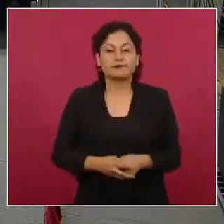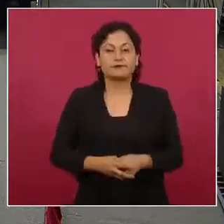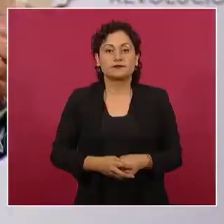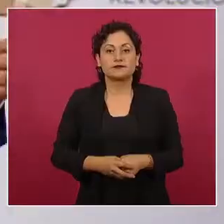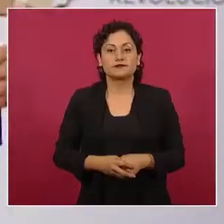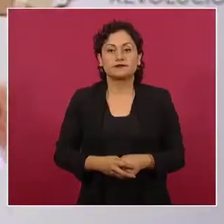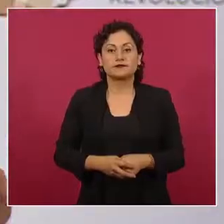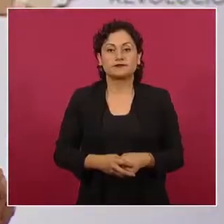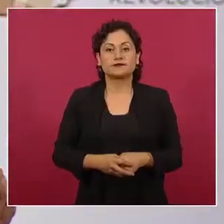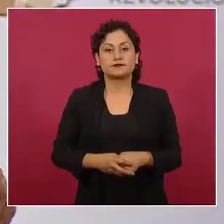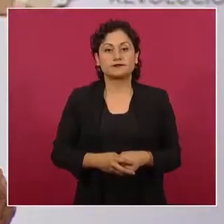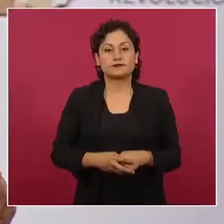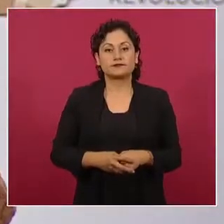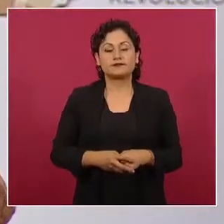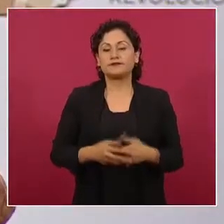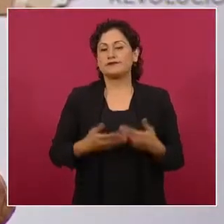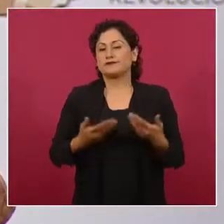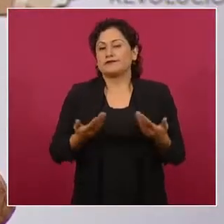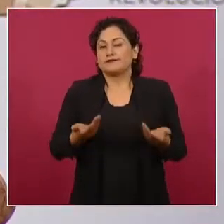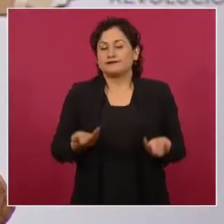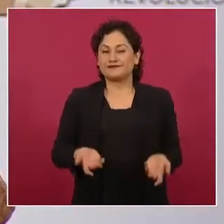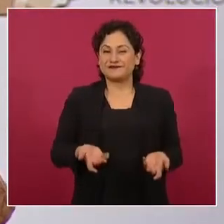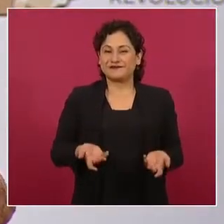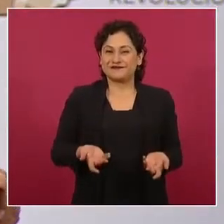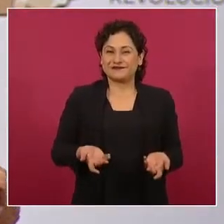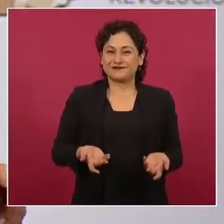¿Por qué entonces